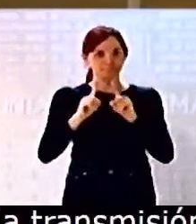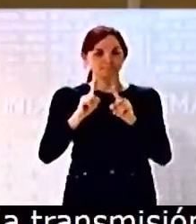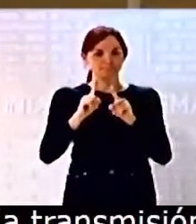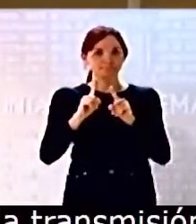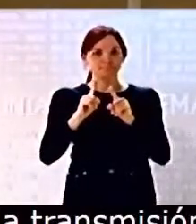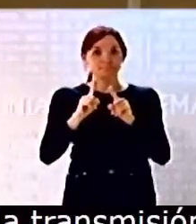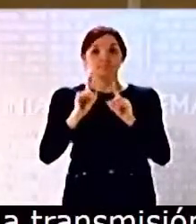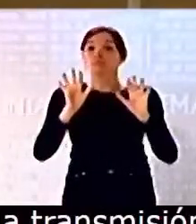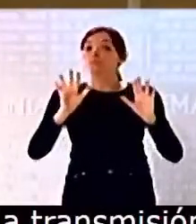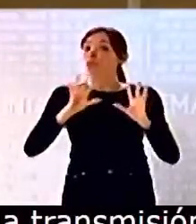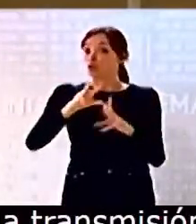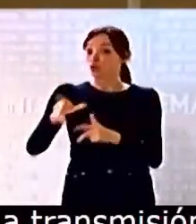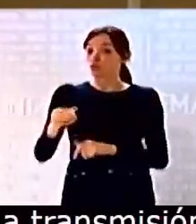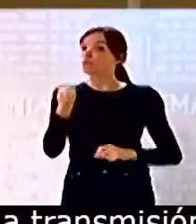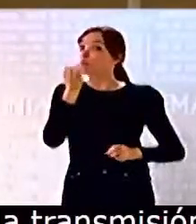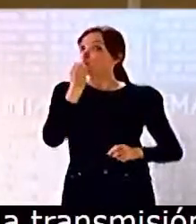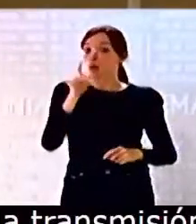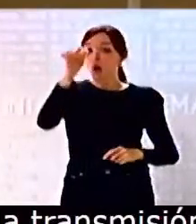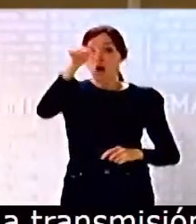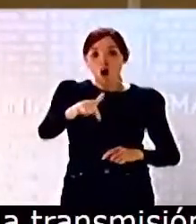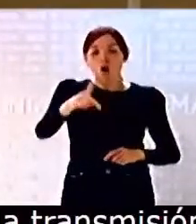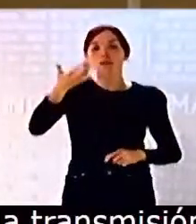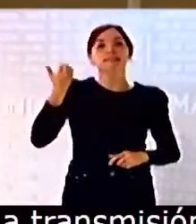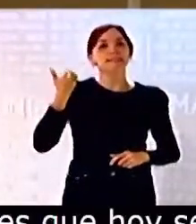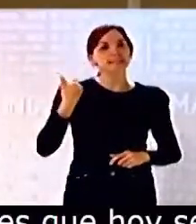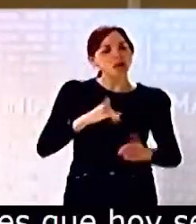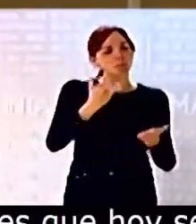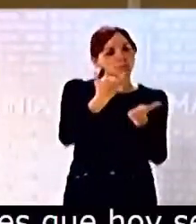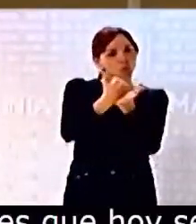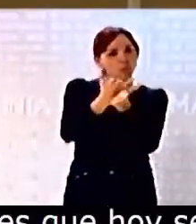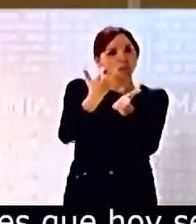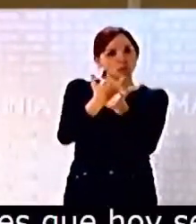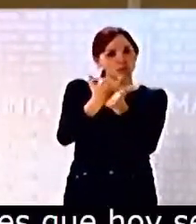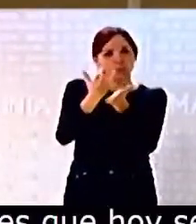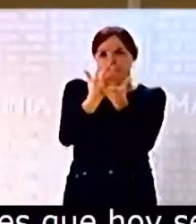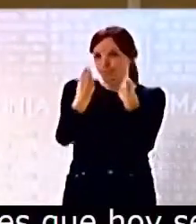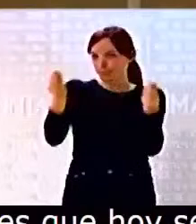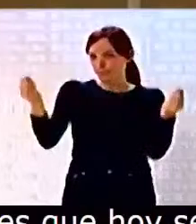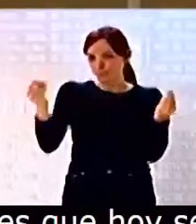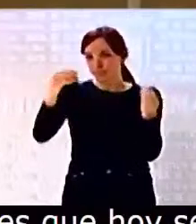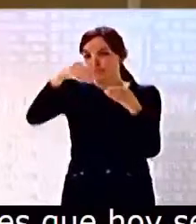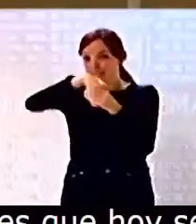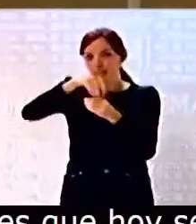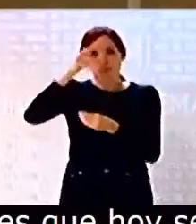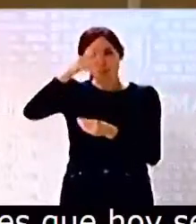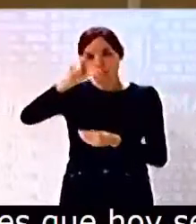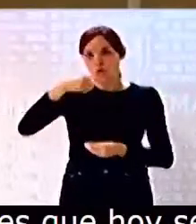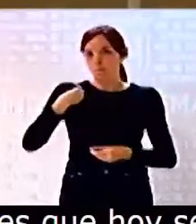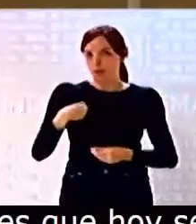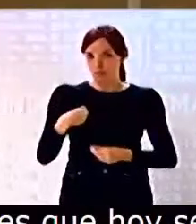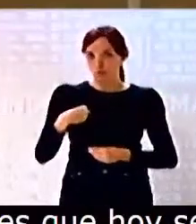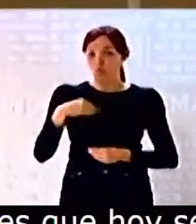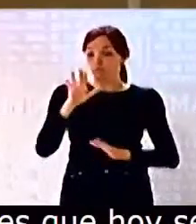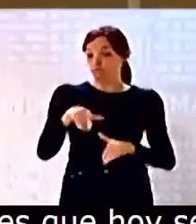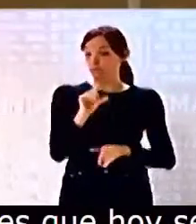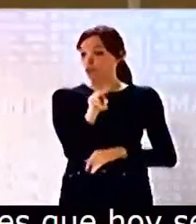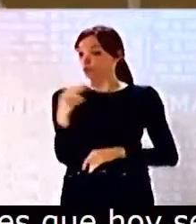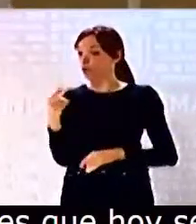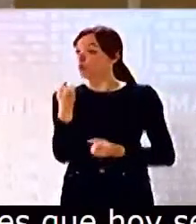La buena noticia es que hoy se ha hecho un cribado en la localidad de Guareña con buenos